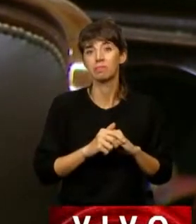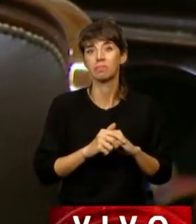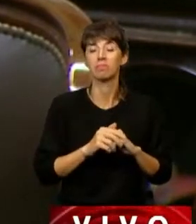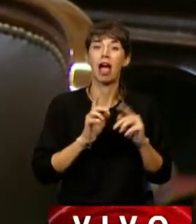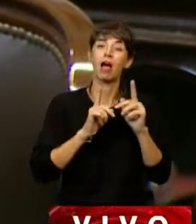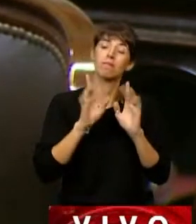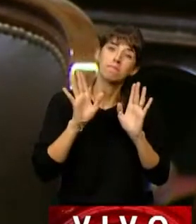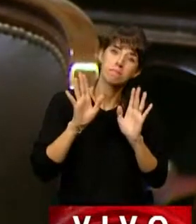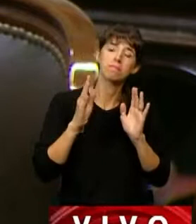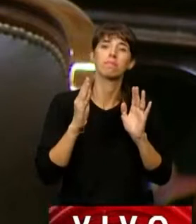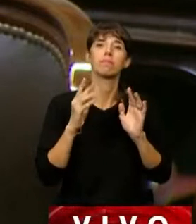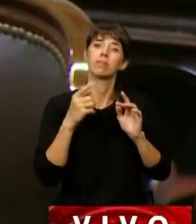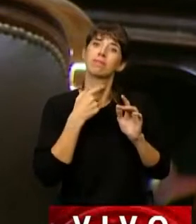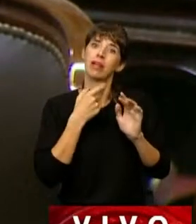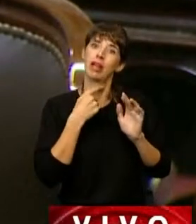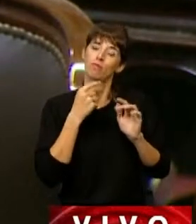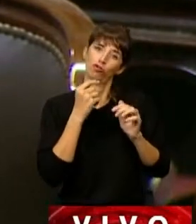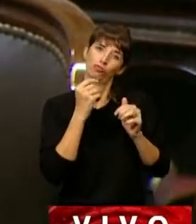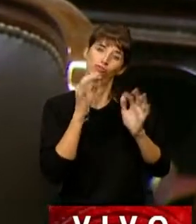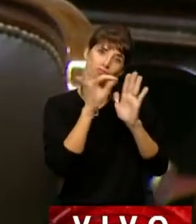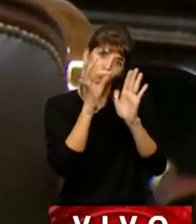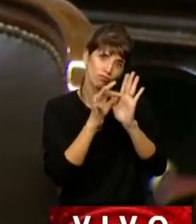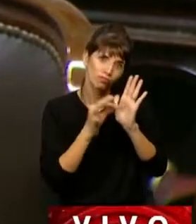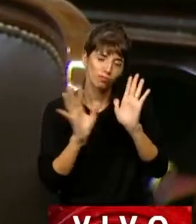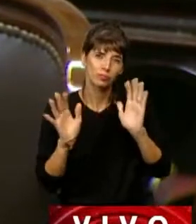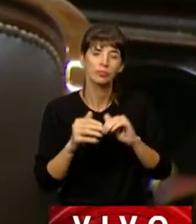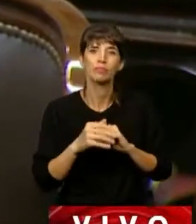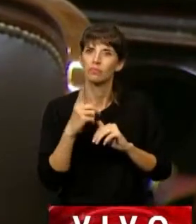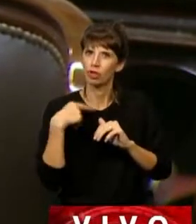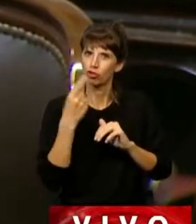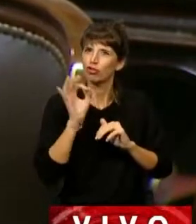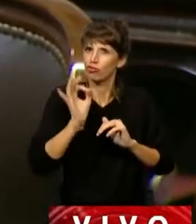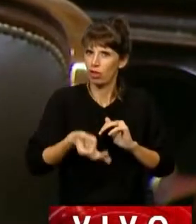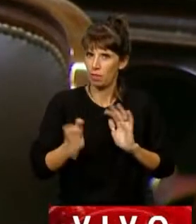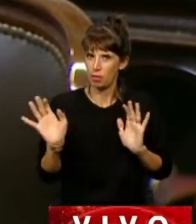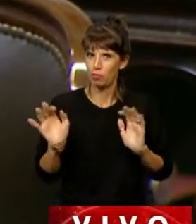reparos y cuestiones que queremos precisar. Estamos convencidos